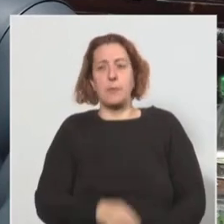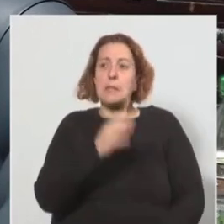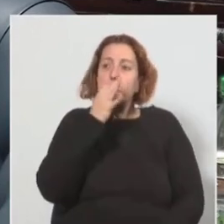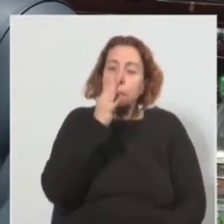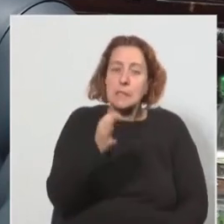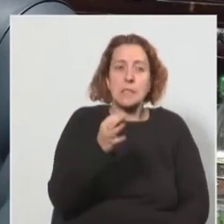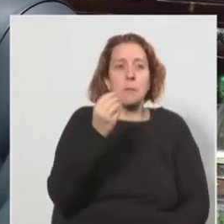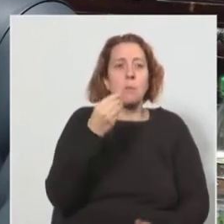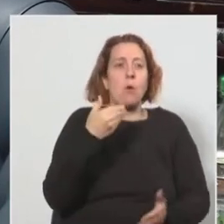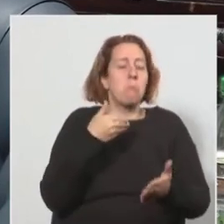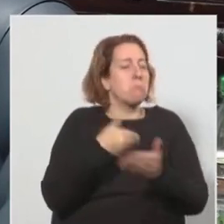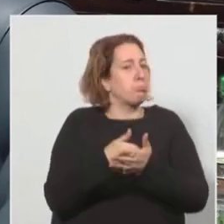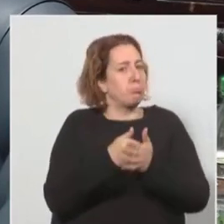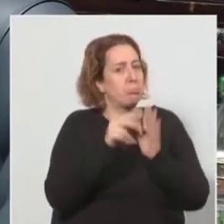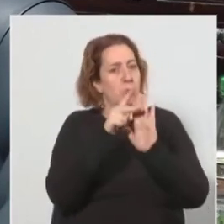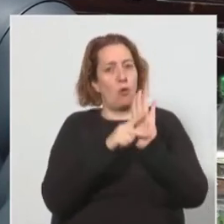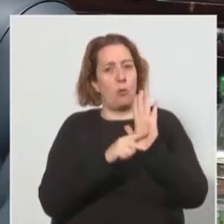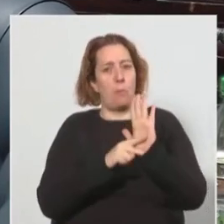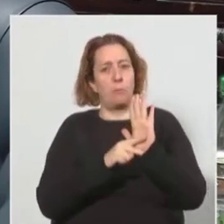por apego a la norma.